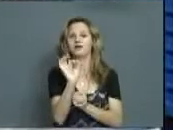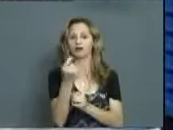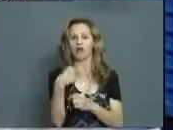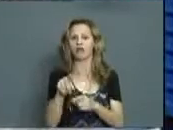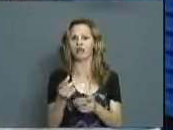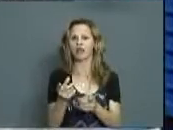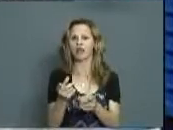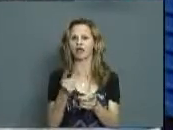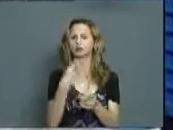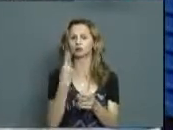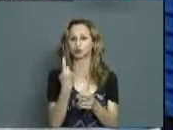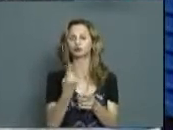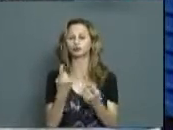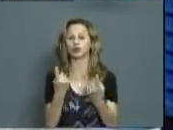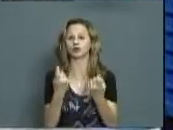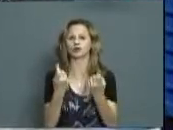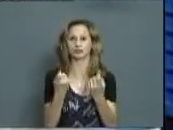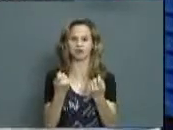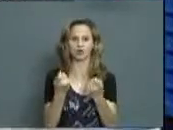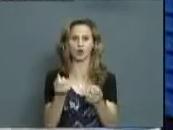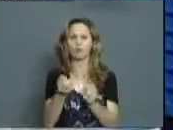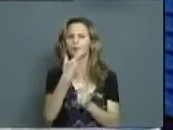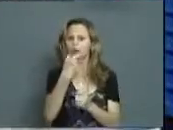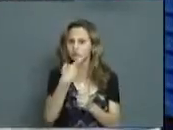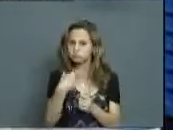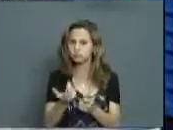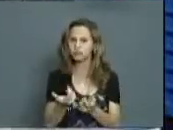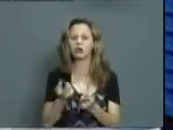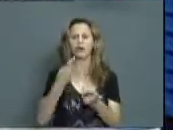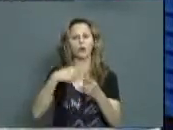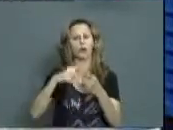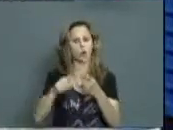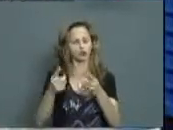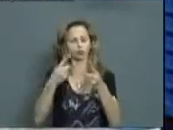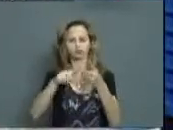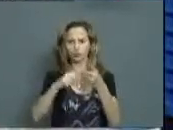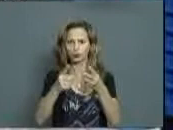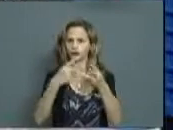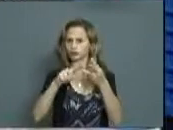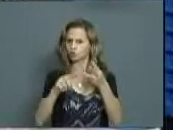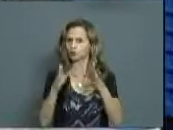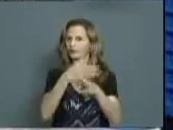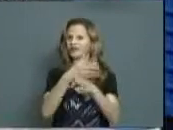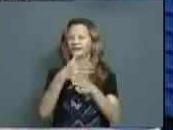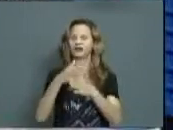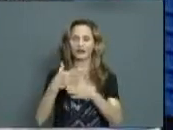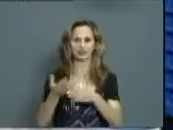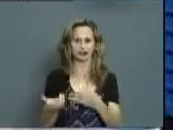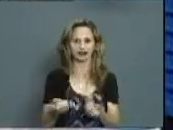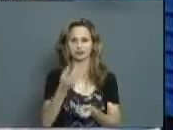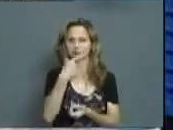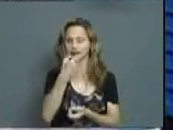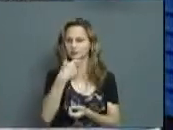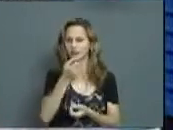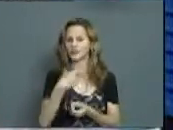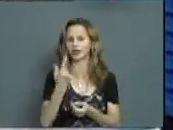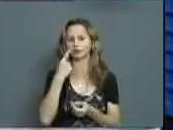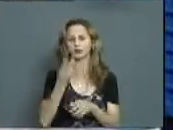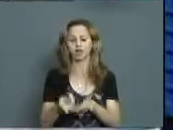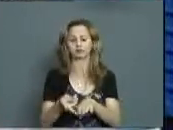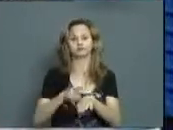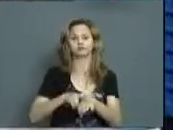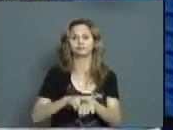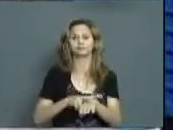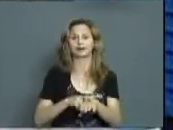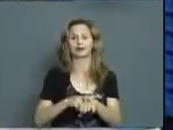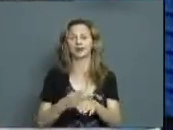porque necesitamos hacerle tratamiento con itolizumab o tratamiento con Jubinza en alguno del tratamiento para evitar que avanzara la